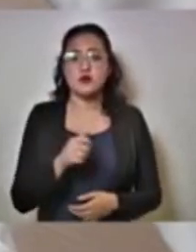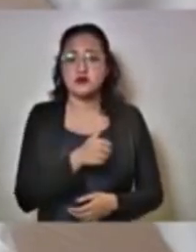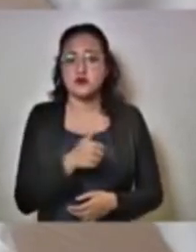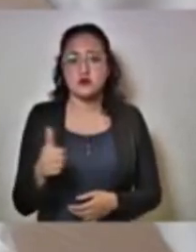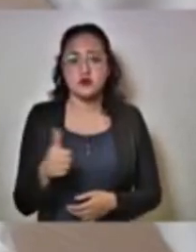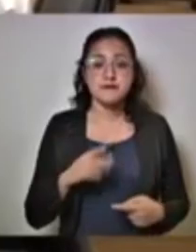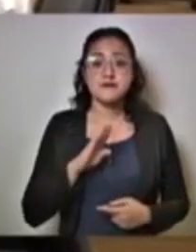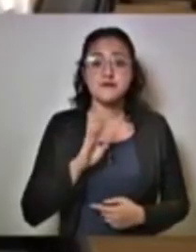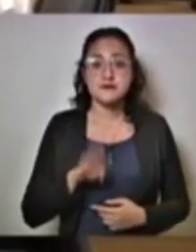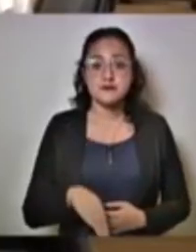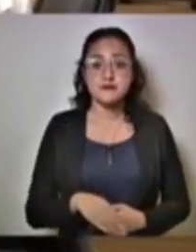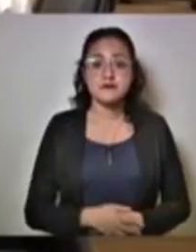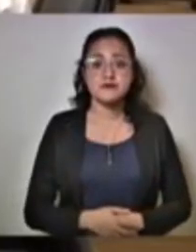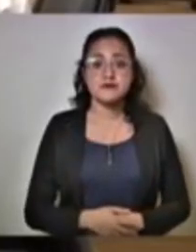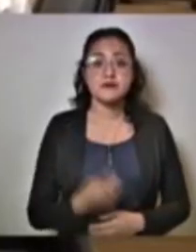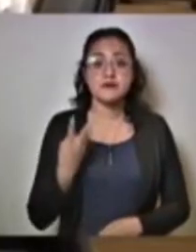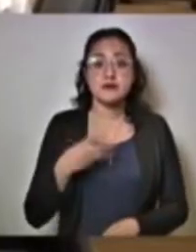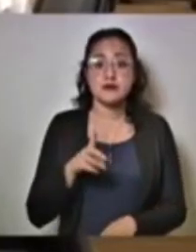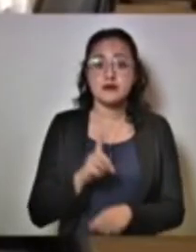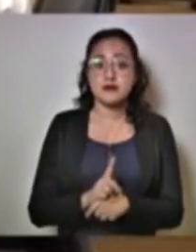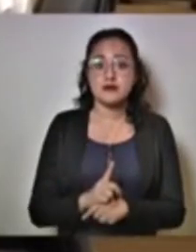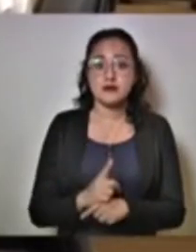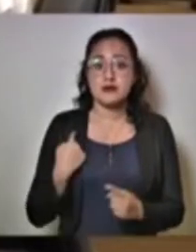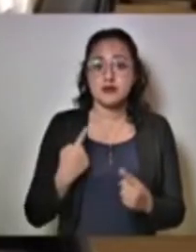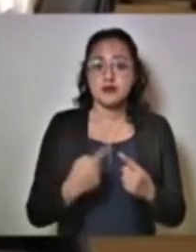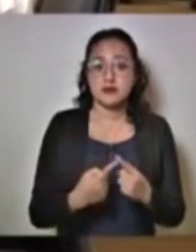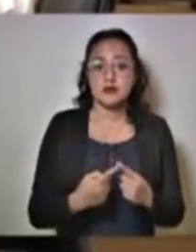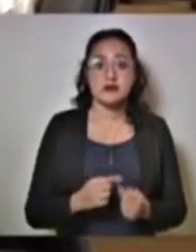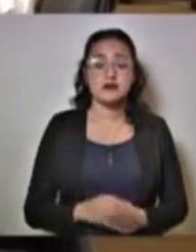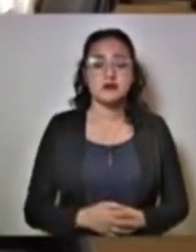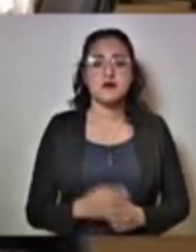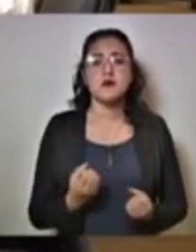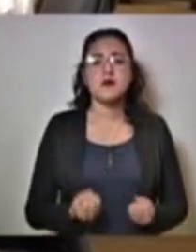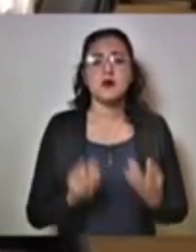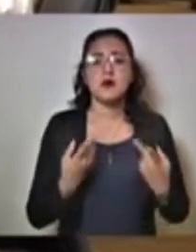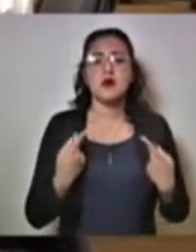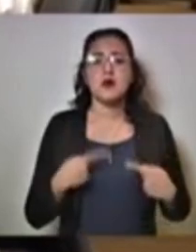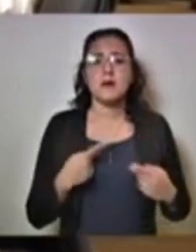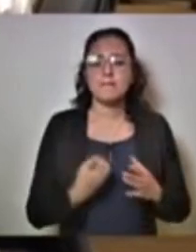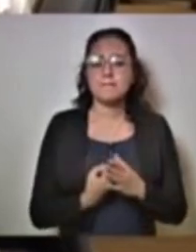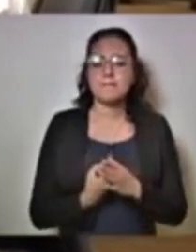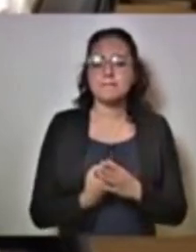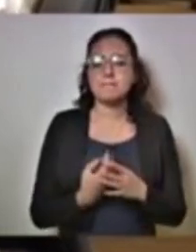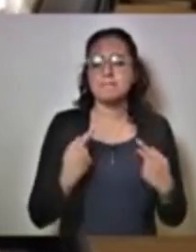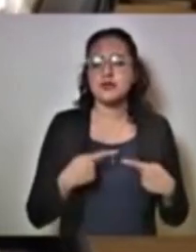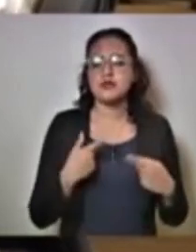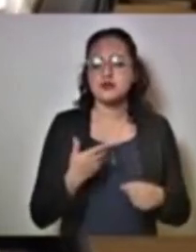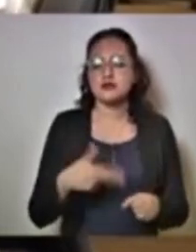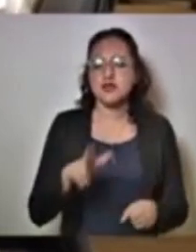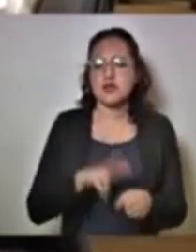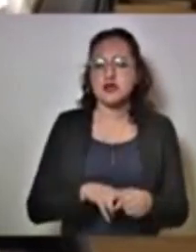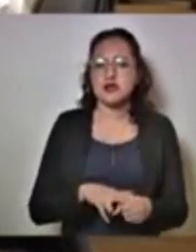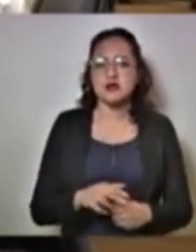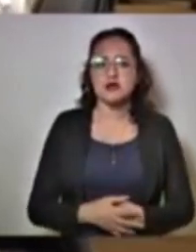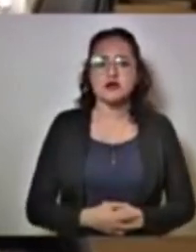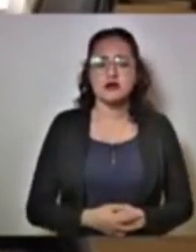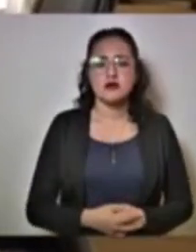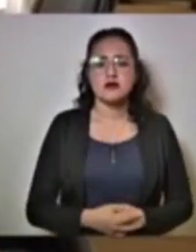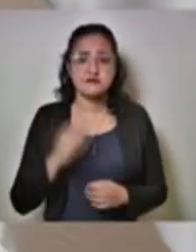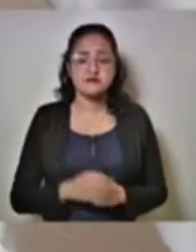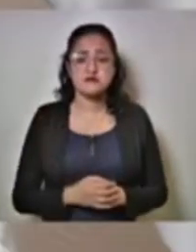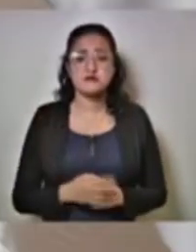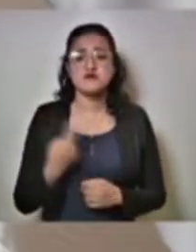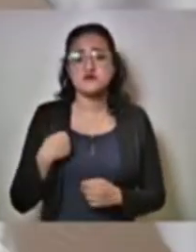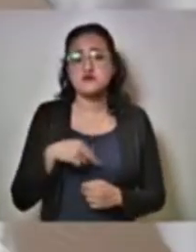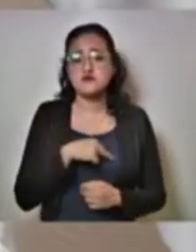copi 19 también anunció que se pondrá en marcha un hospital virtual en puebla el primero a nivel nacional que consiste en un nosocomio de